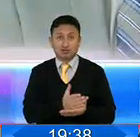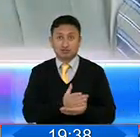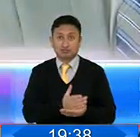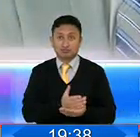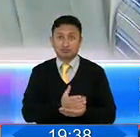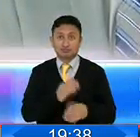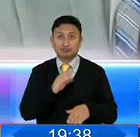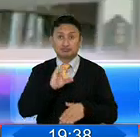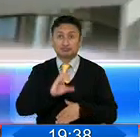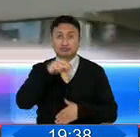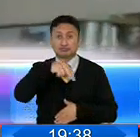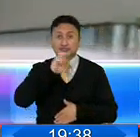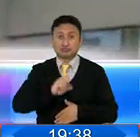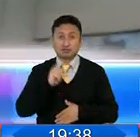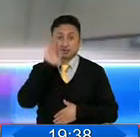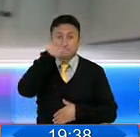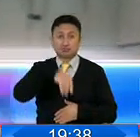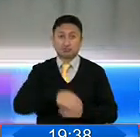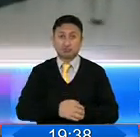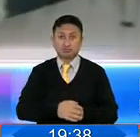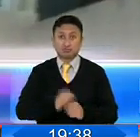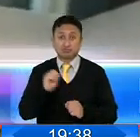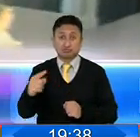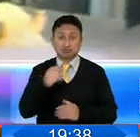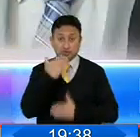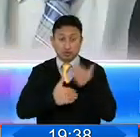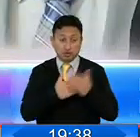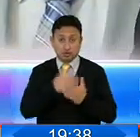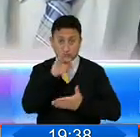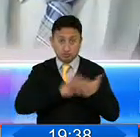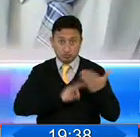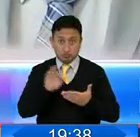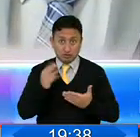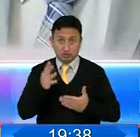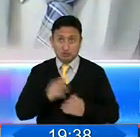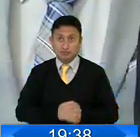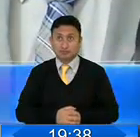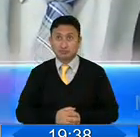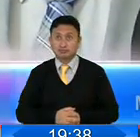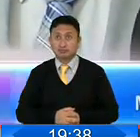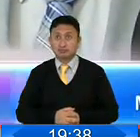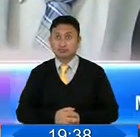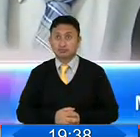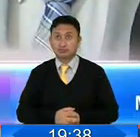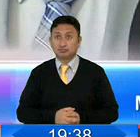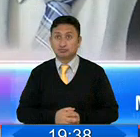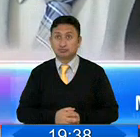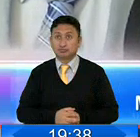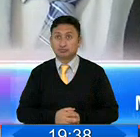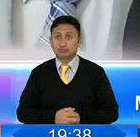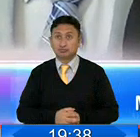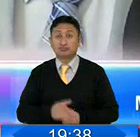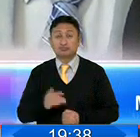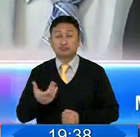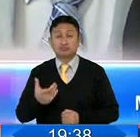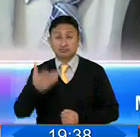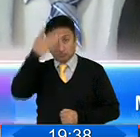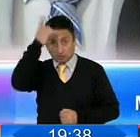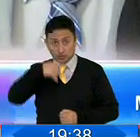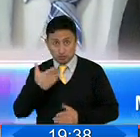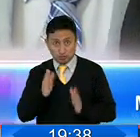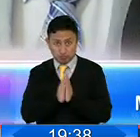evento, pues el CNE no envió a su delegado para validar el proceso. Ellos, mientras está impugnada la